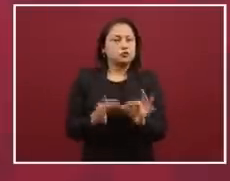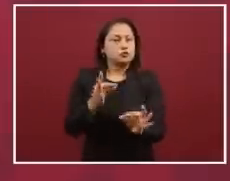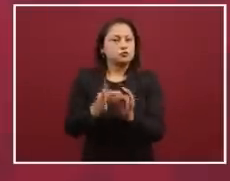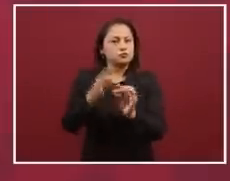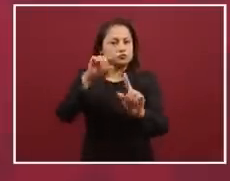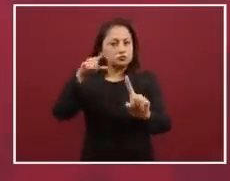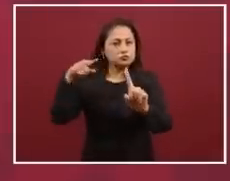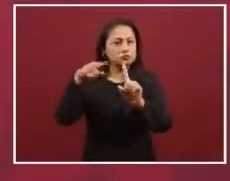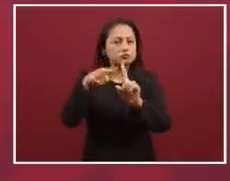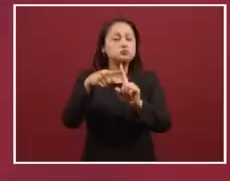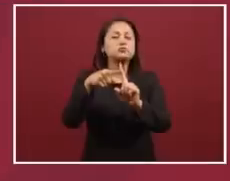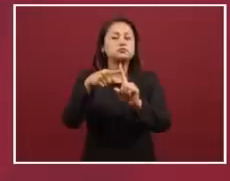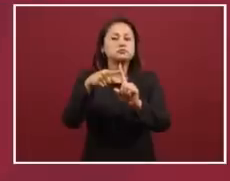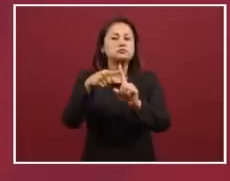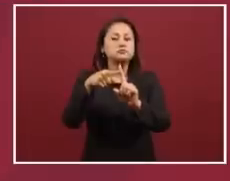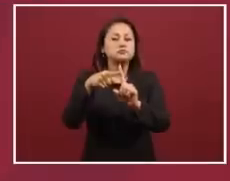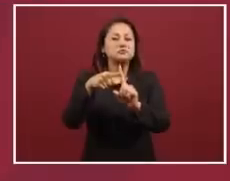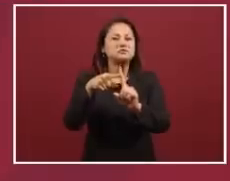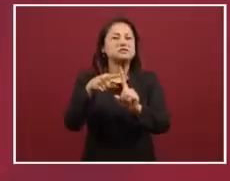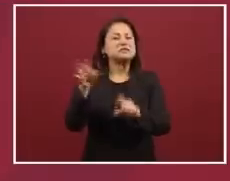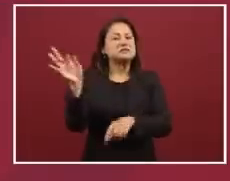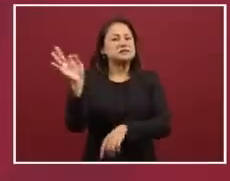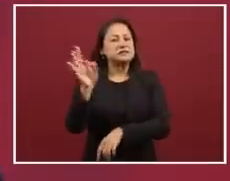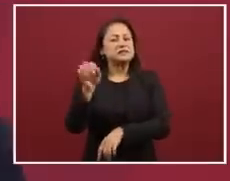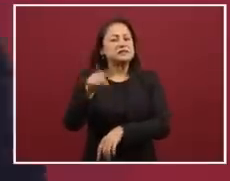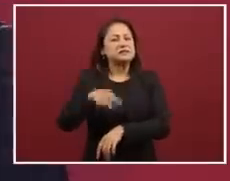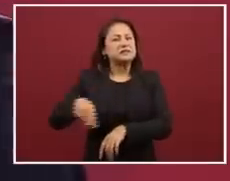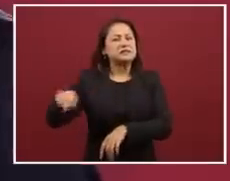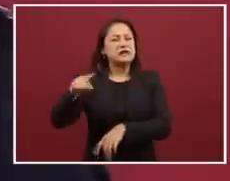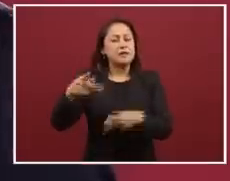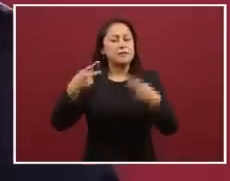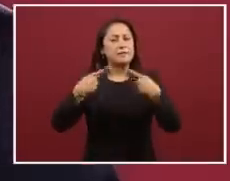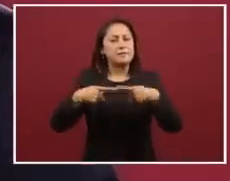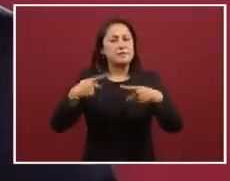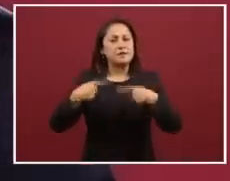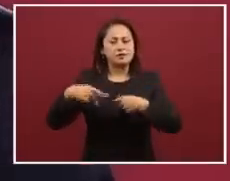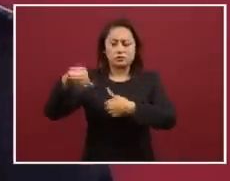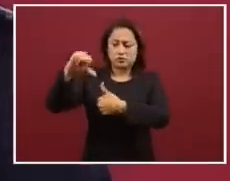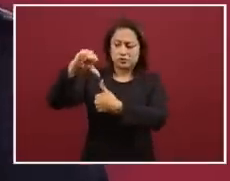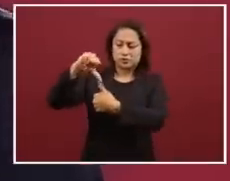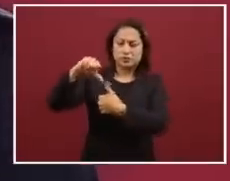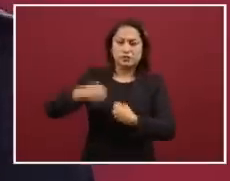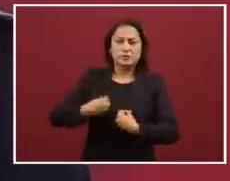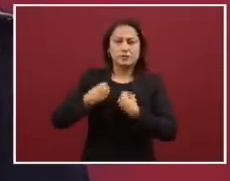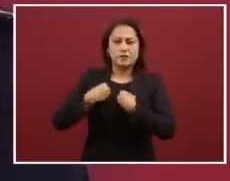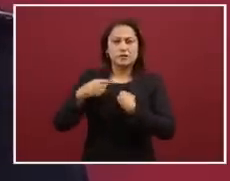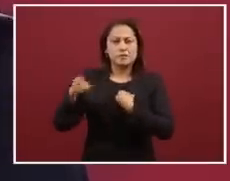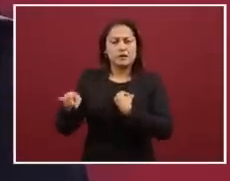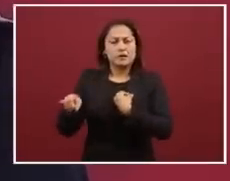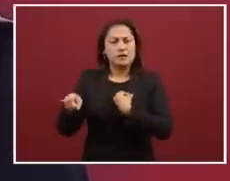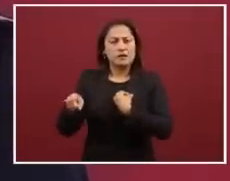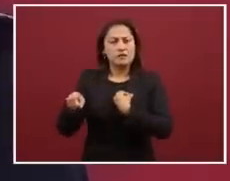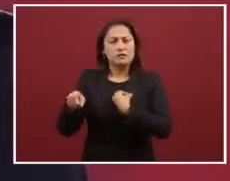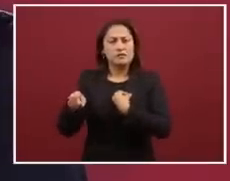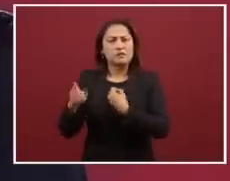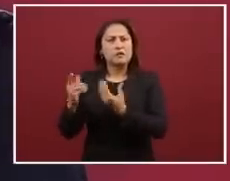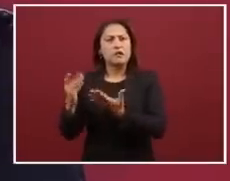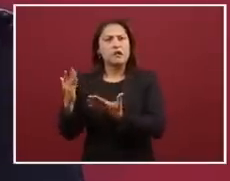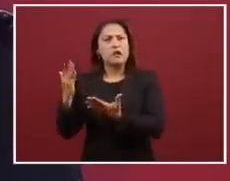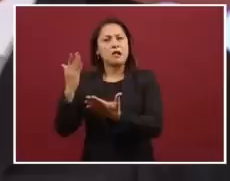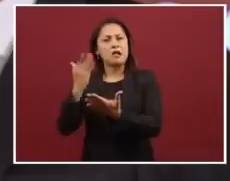haciendo, los hermanos centroamericanos no necesitan usar a México como un país